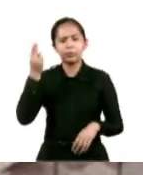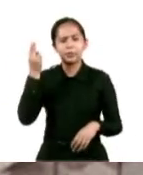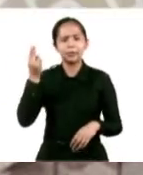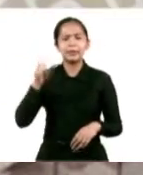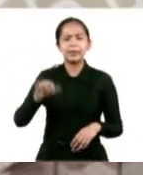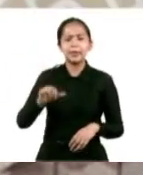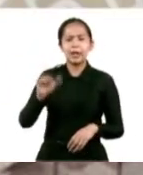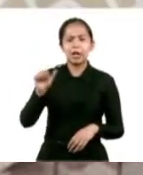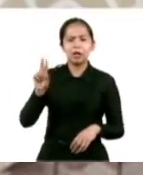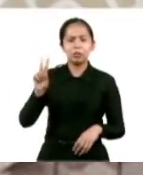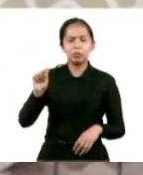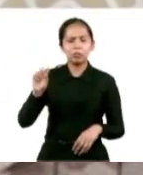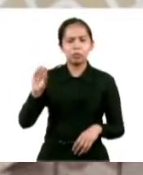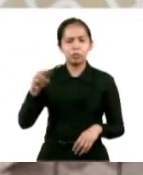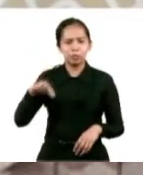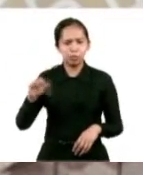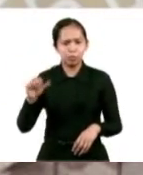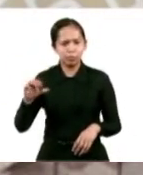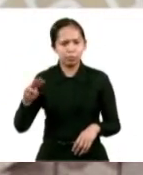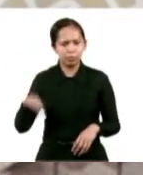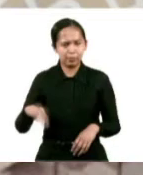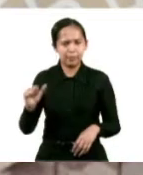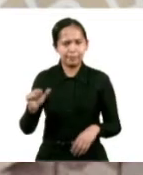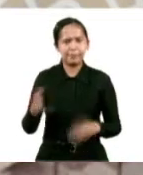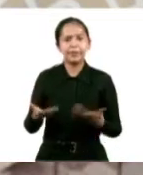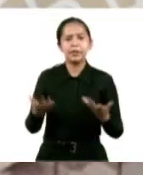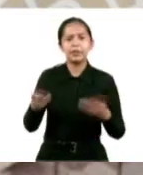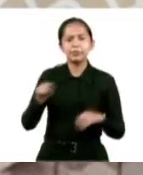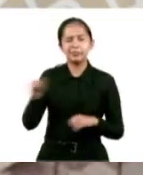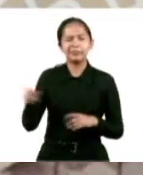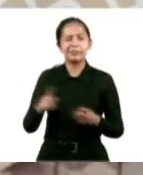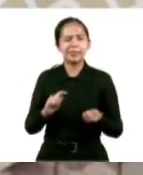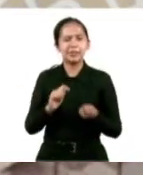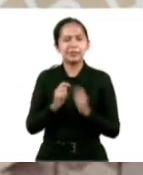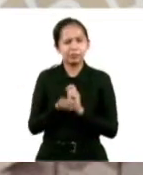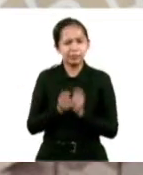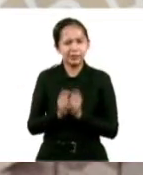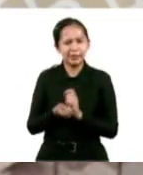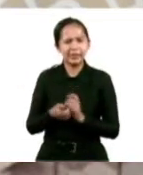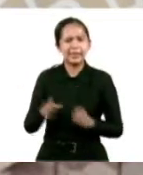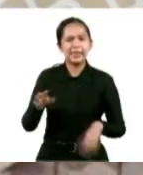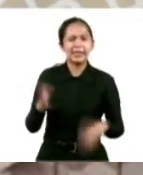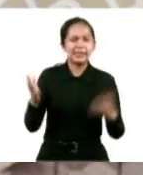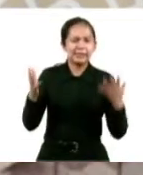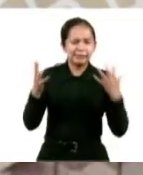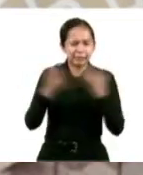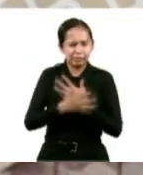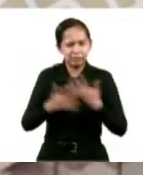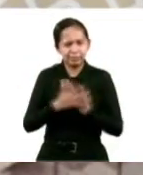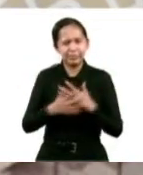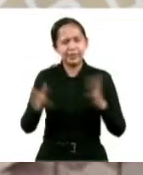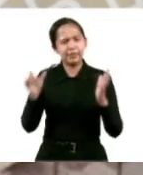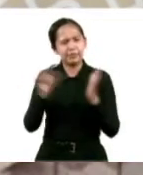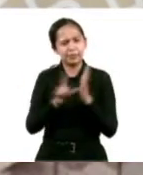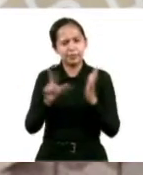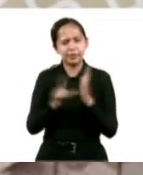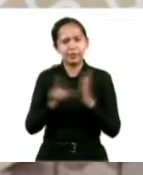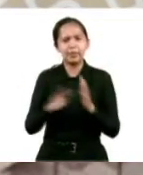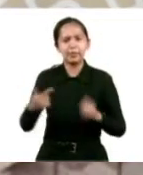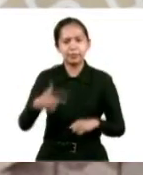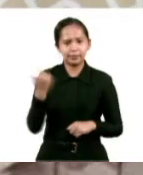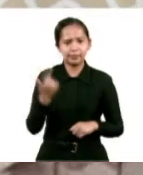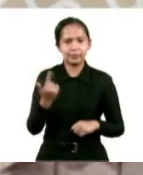León que detectaron facturas de fatiga por distorsión inducida en varios tramos de la línea 12, entre